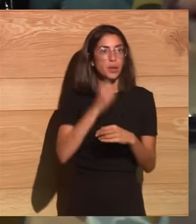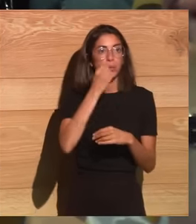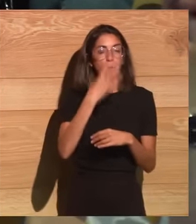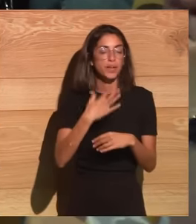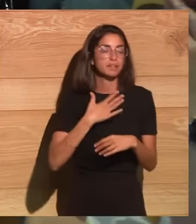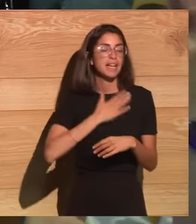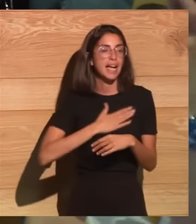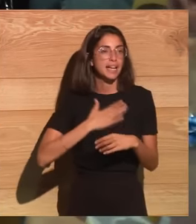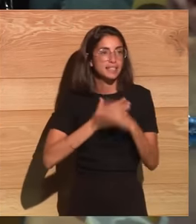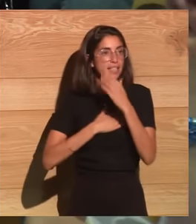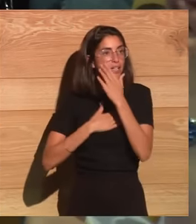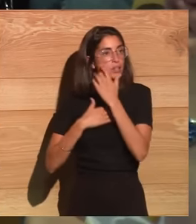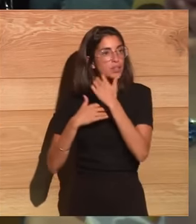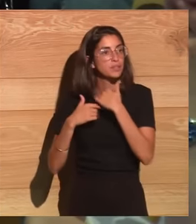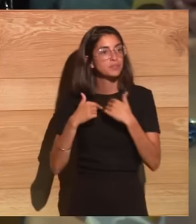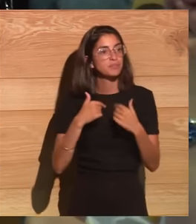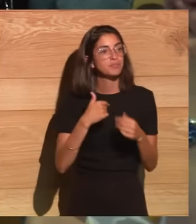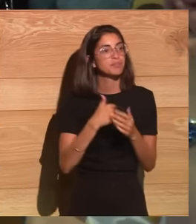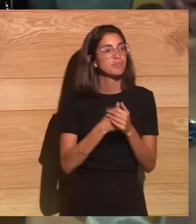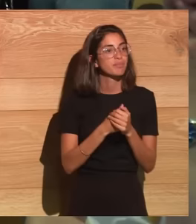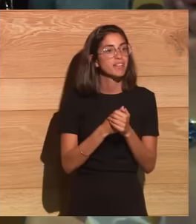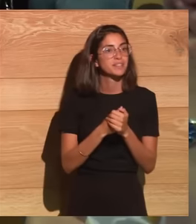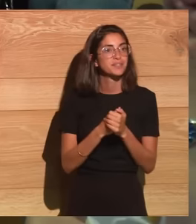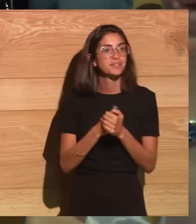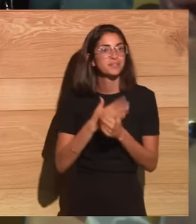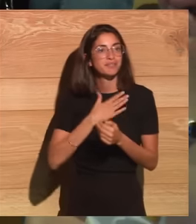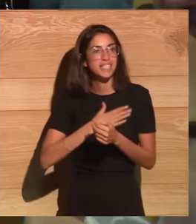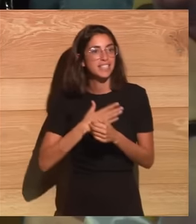encantado. Me llegó el libro.